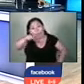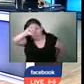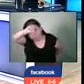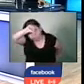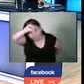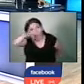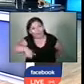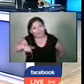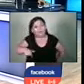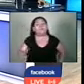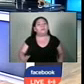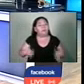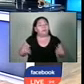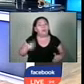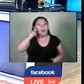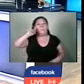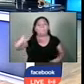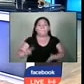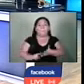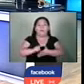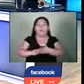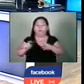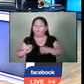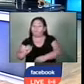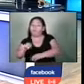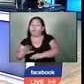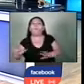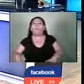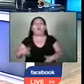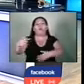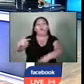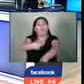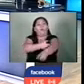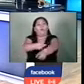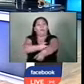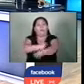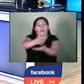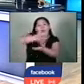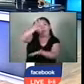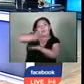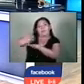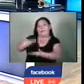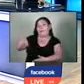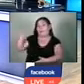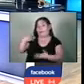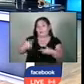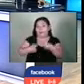Nayib Bukele coloca la primera piedra del hospital veterinario anunciado hace unos días.